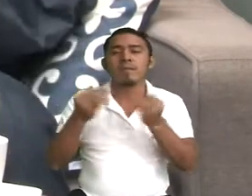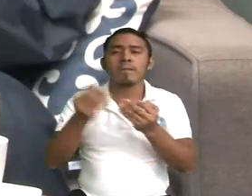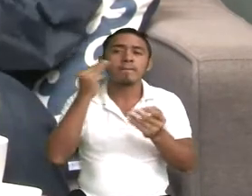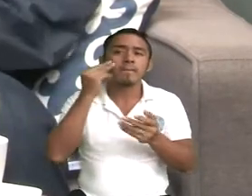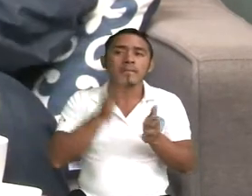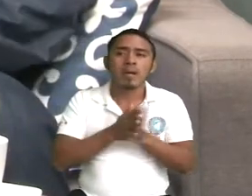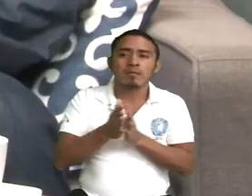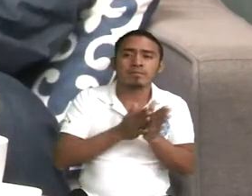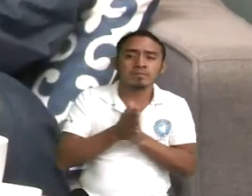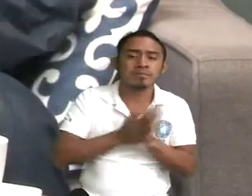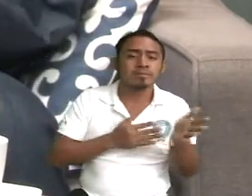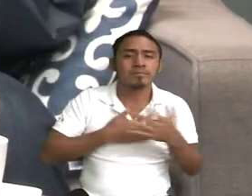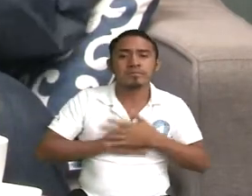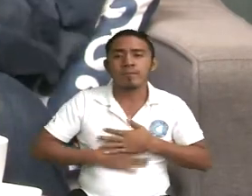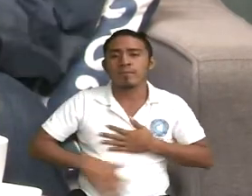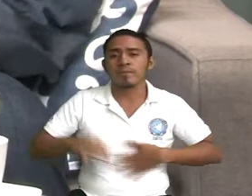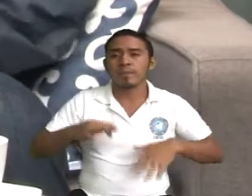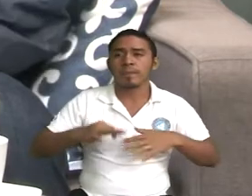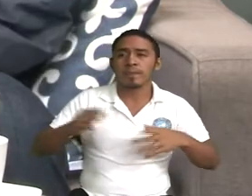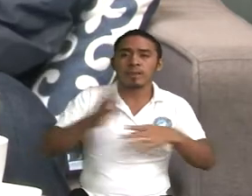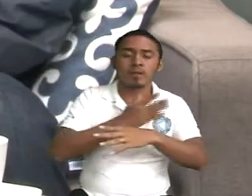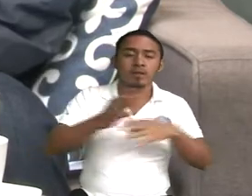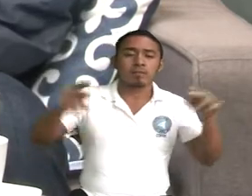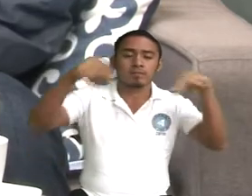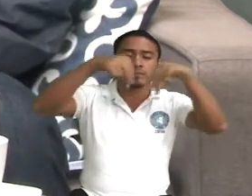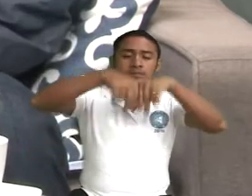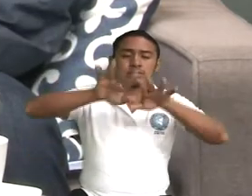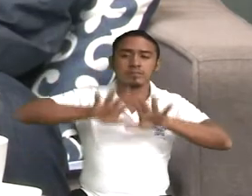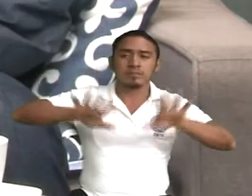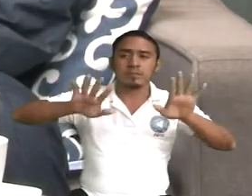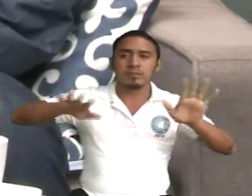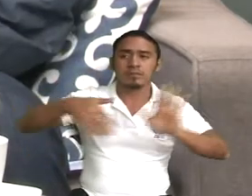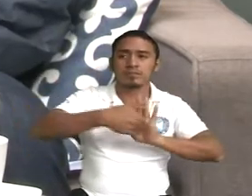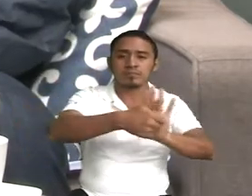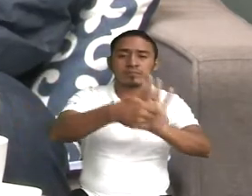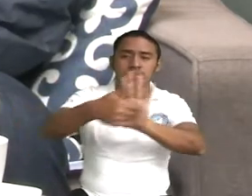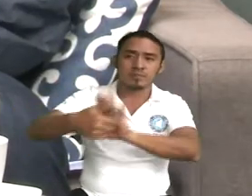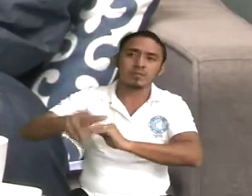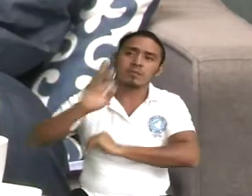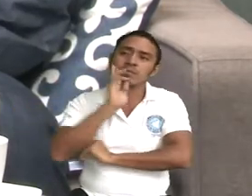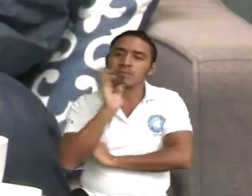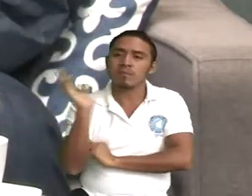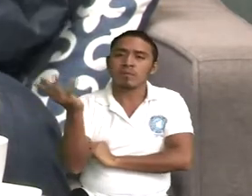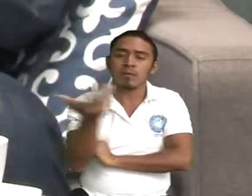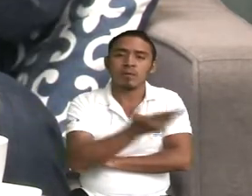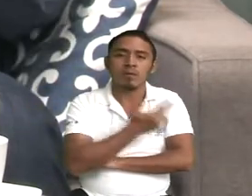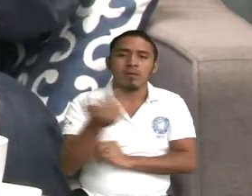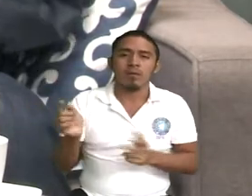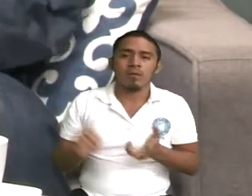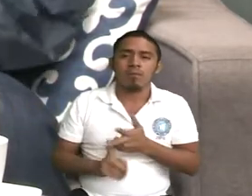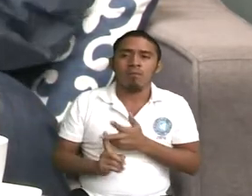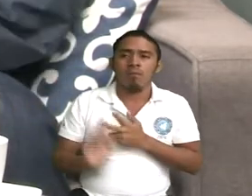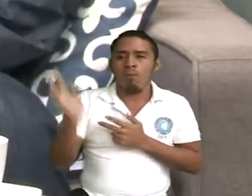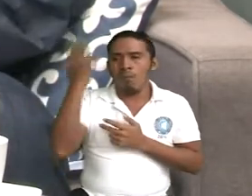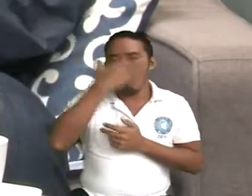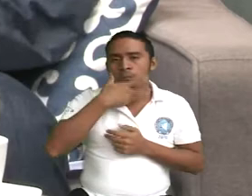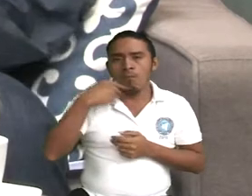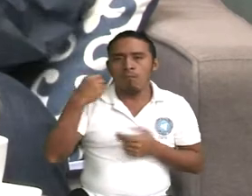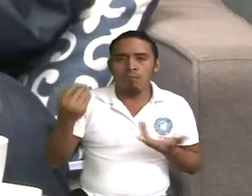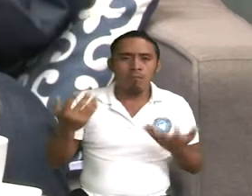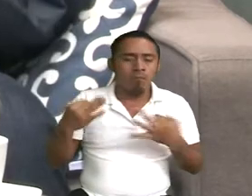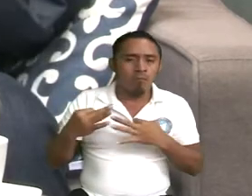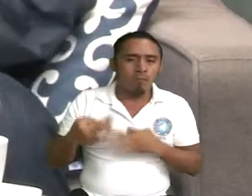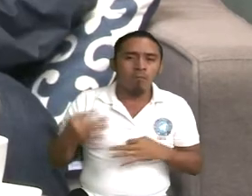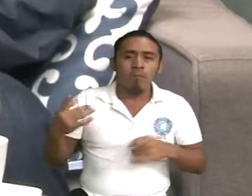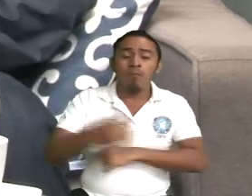nicaragüenses a disfrutar, ¿verdad?, de estos recursos naturales, las ofertas que hay en restaurantes, en atractivos turísticos. En fin,